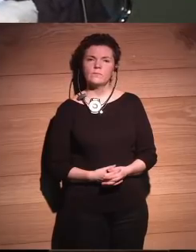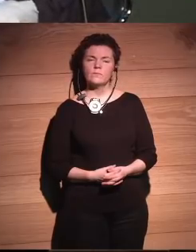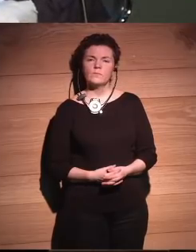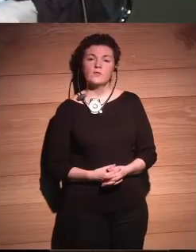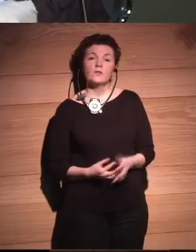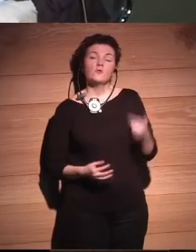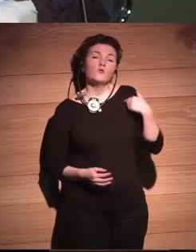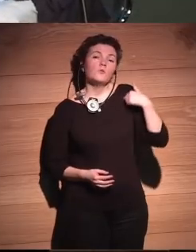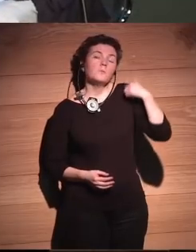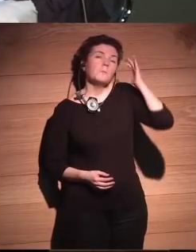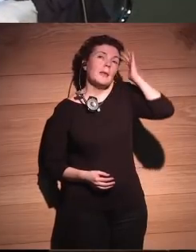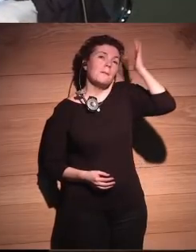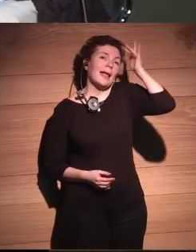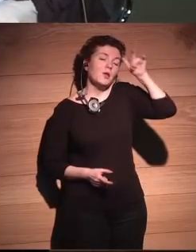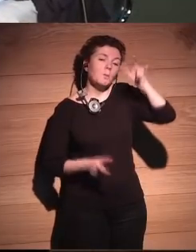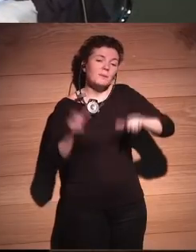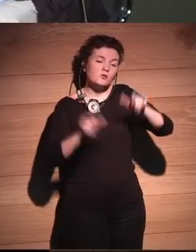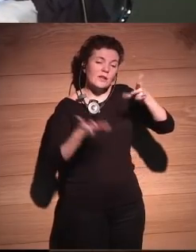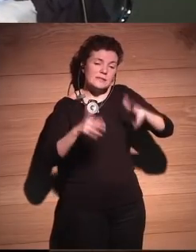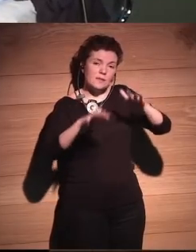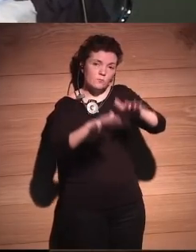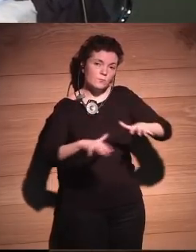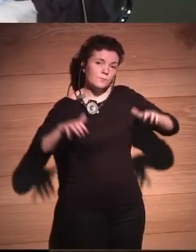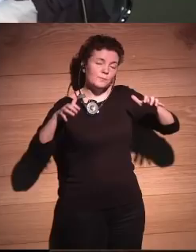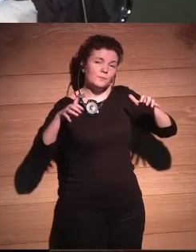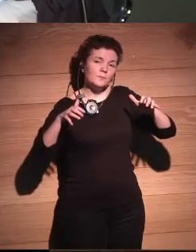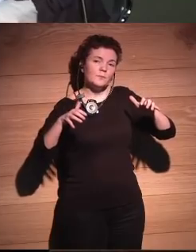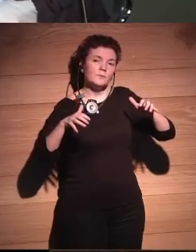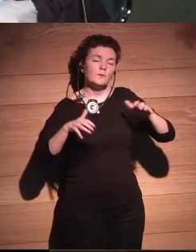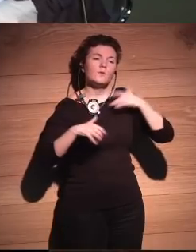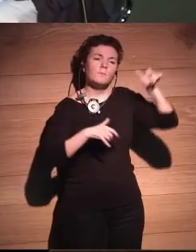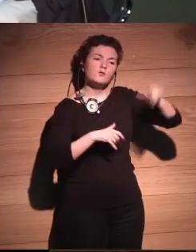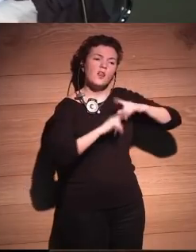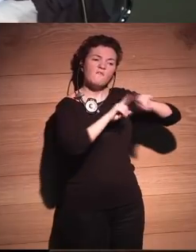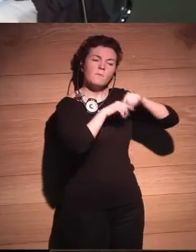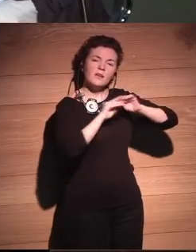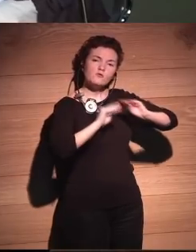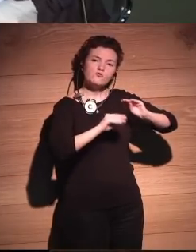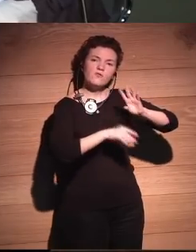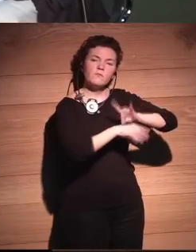que imagino a alguien del público que tenga un familiar con Parkinson